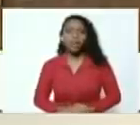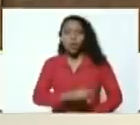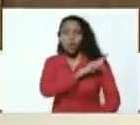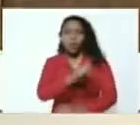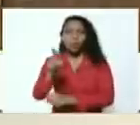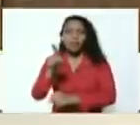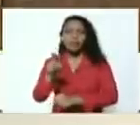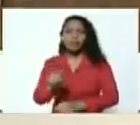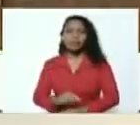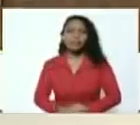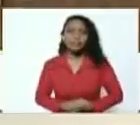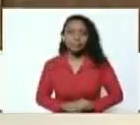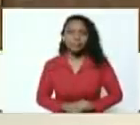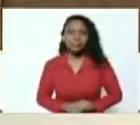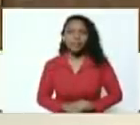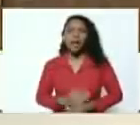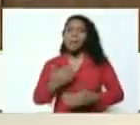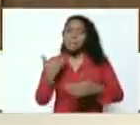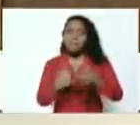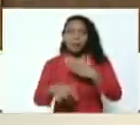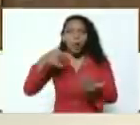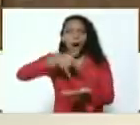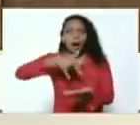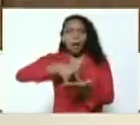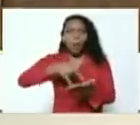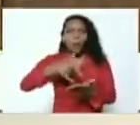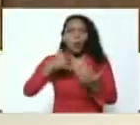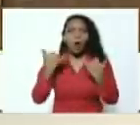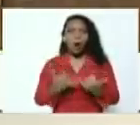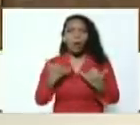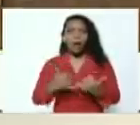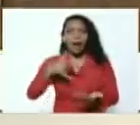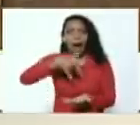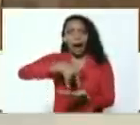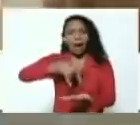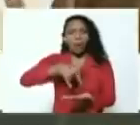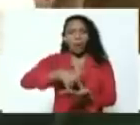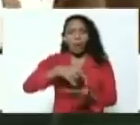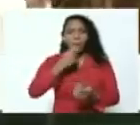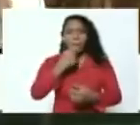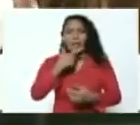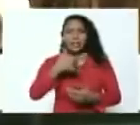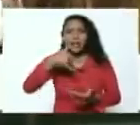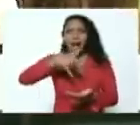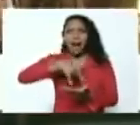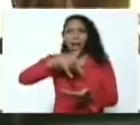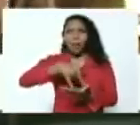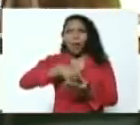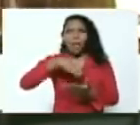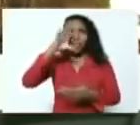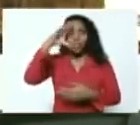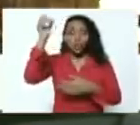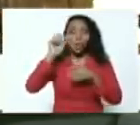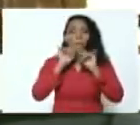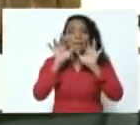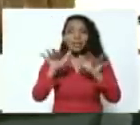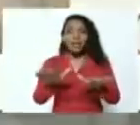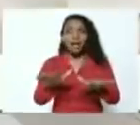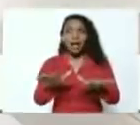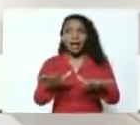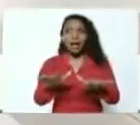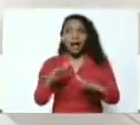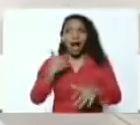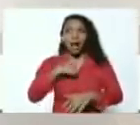¡Cúmplase! Vamos a Carabobo, pues. Carabobo, qué bella Carabobo. Que Dios bendiga